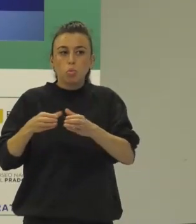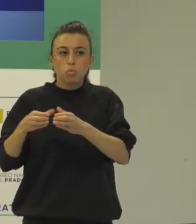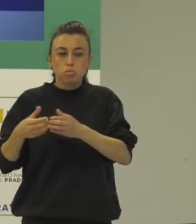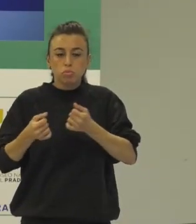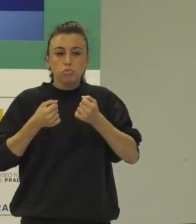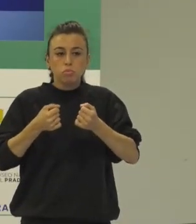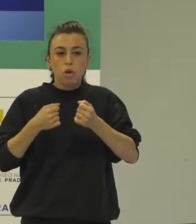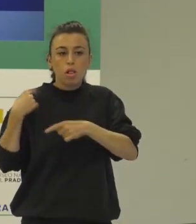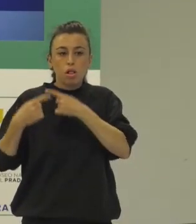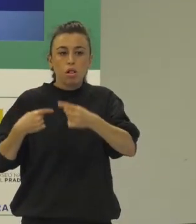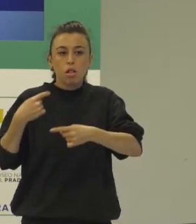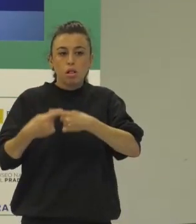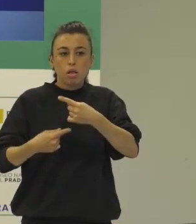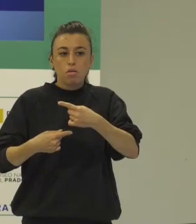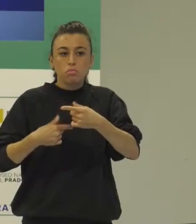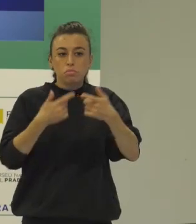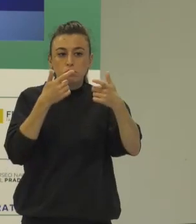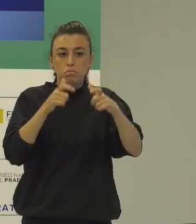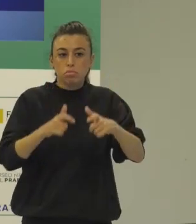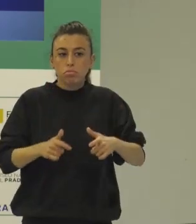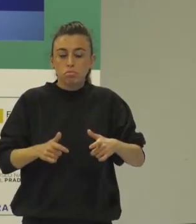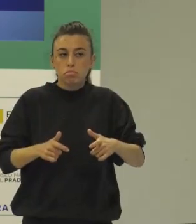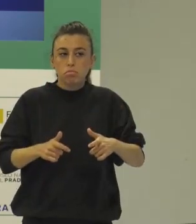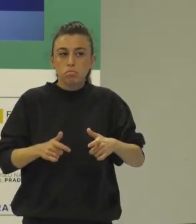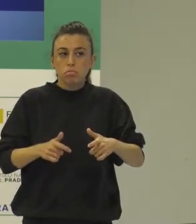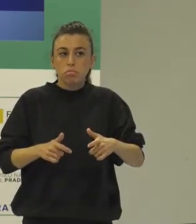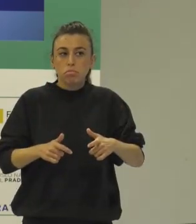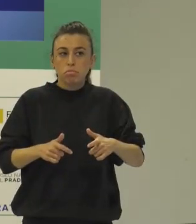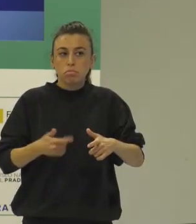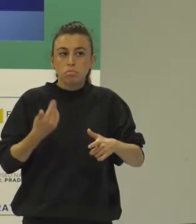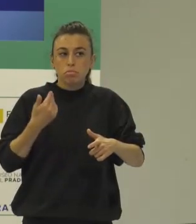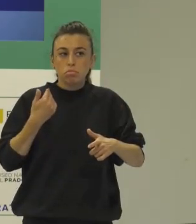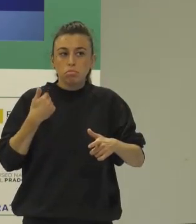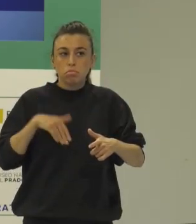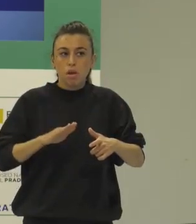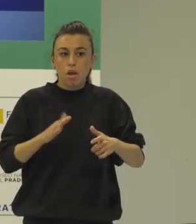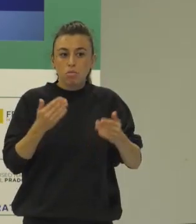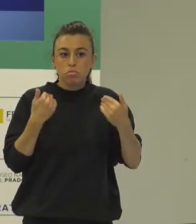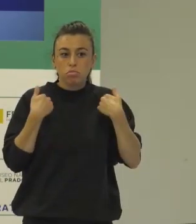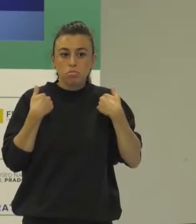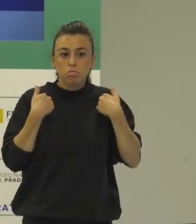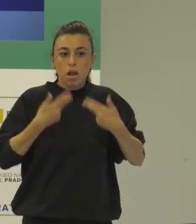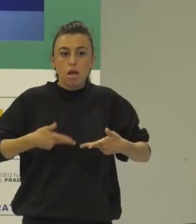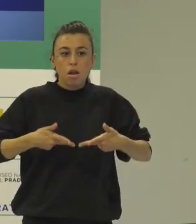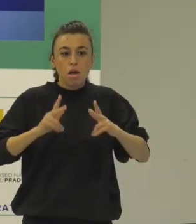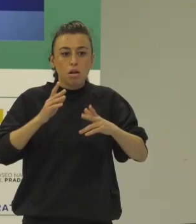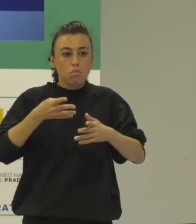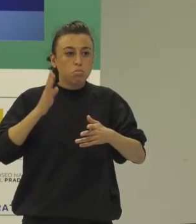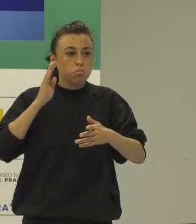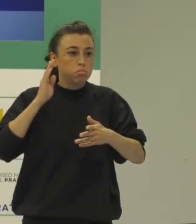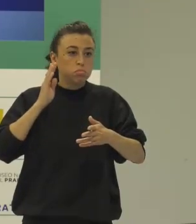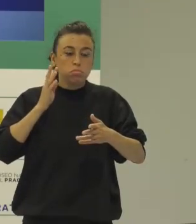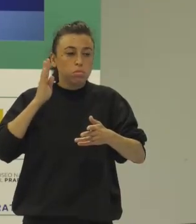que tienen siglos de haberse organizado, de hecho organizan la república a su beneficio. En segundo lugar, a estas alturas